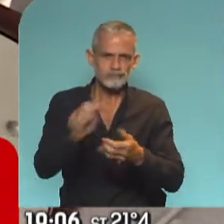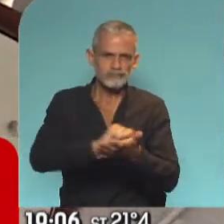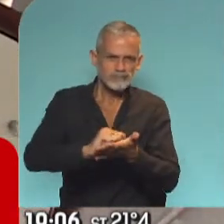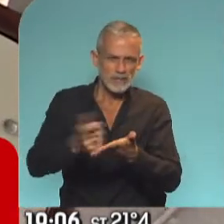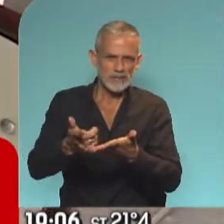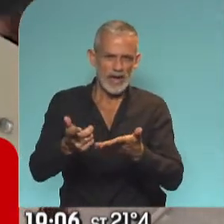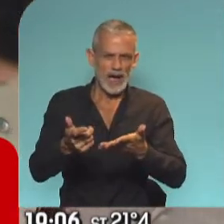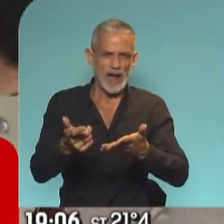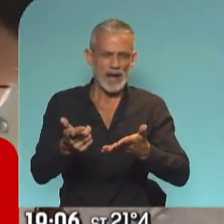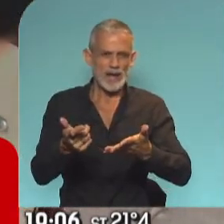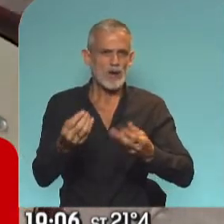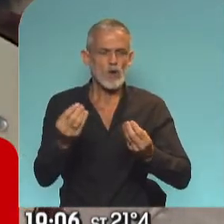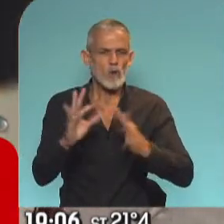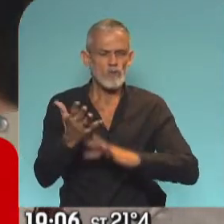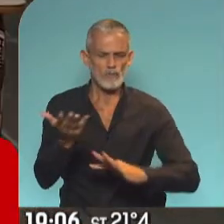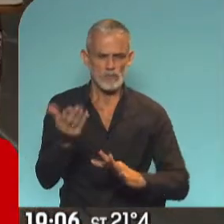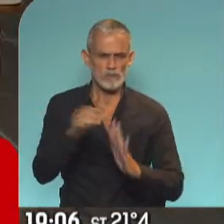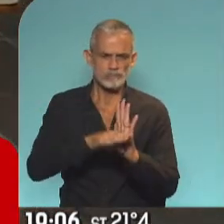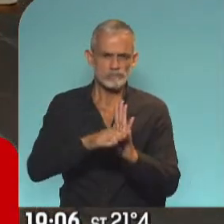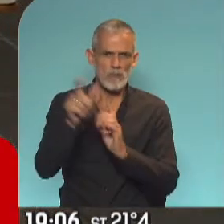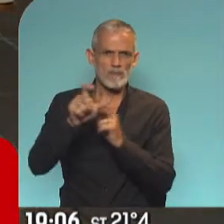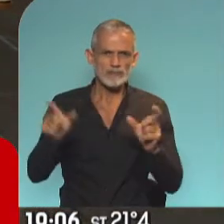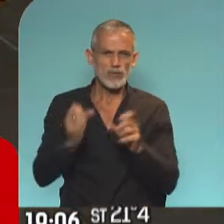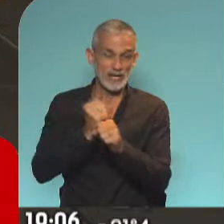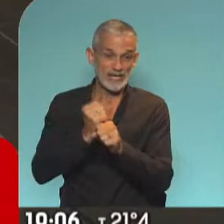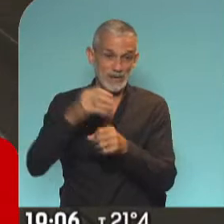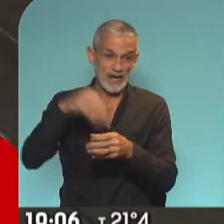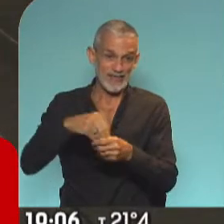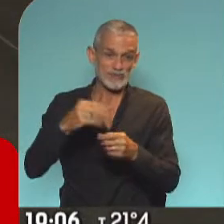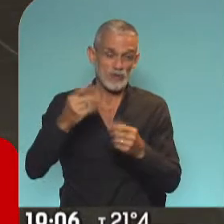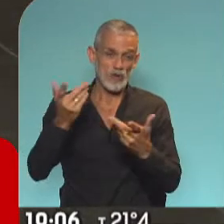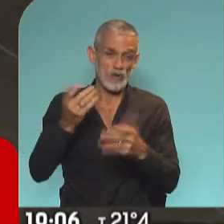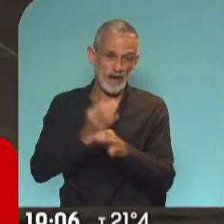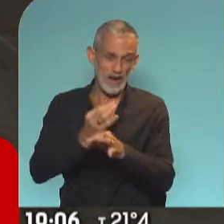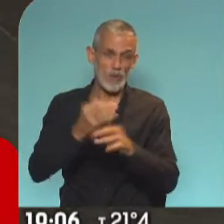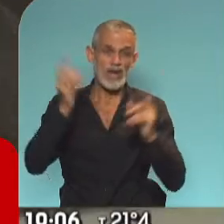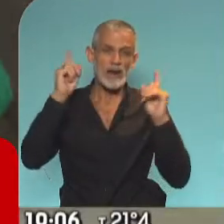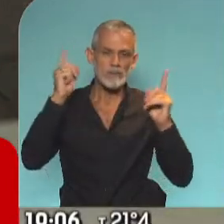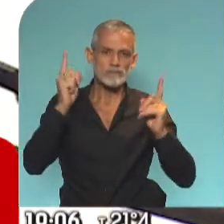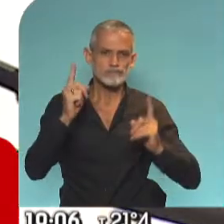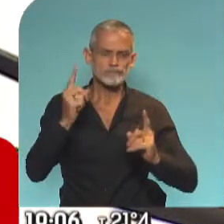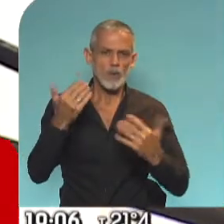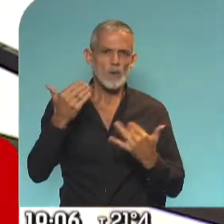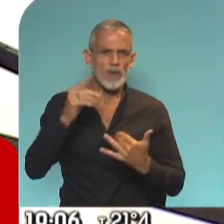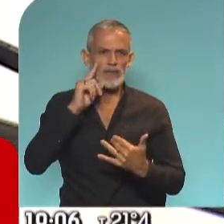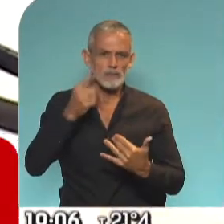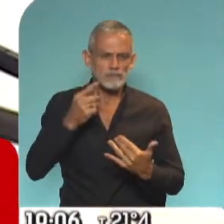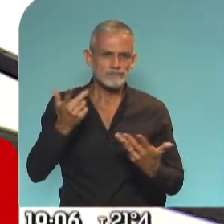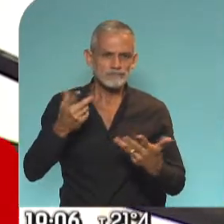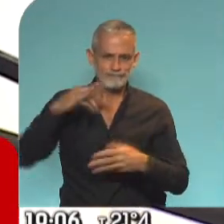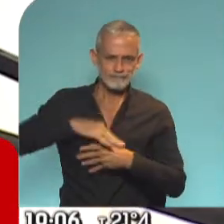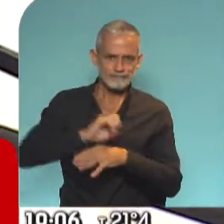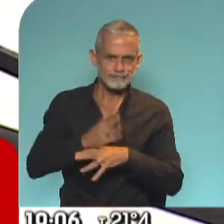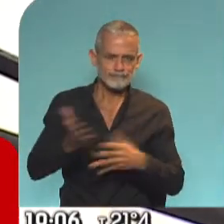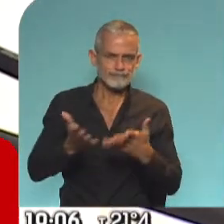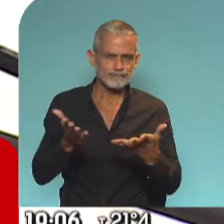la cuestión que tiene que ver con el personal docente que integra grupos de riesgo. Y ellos van a